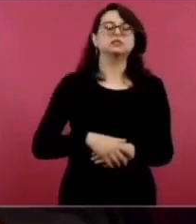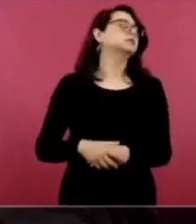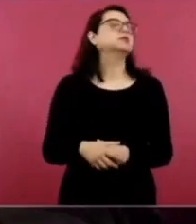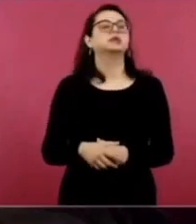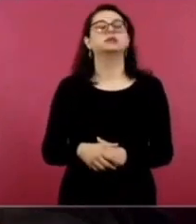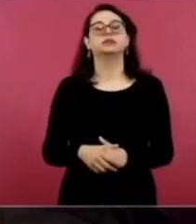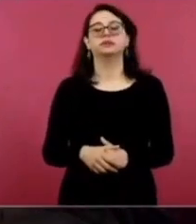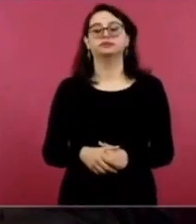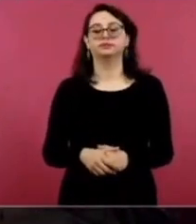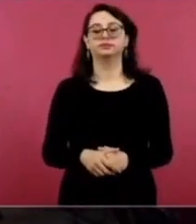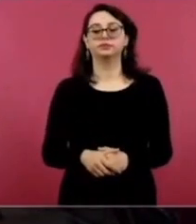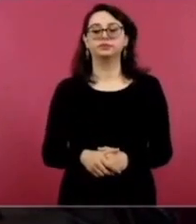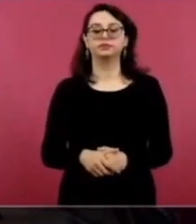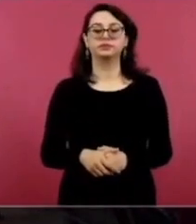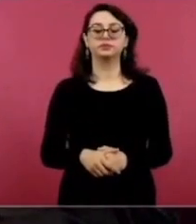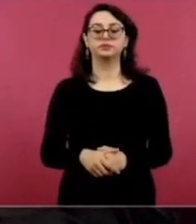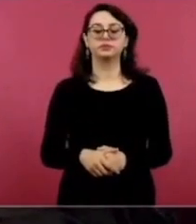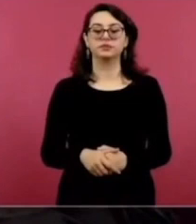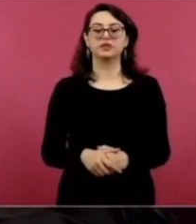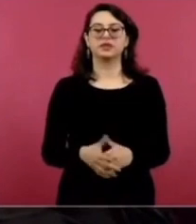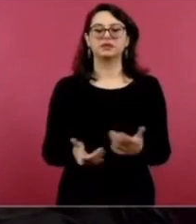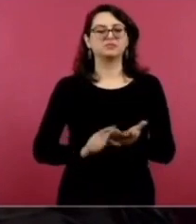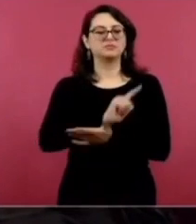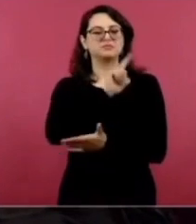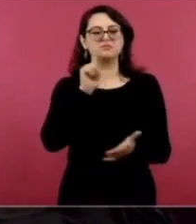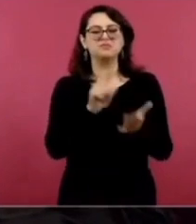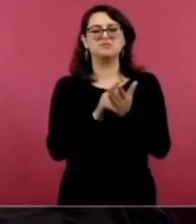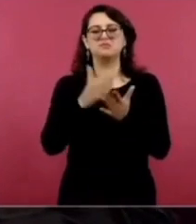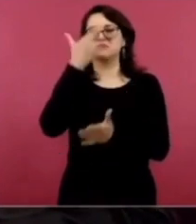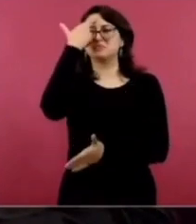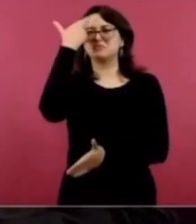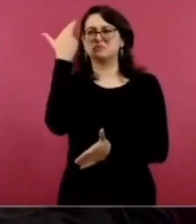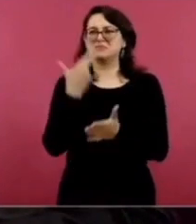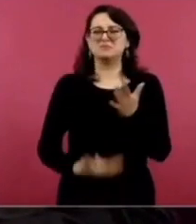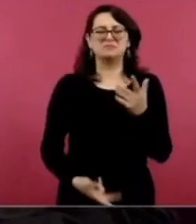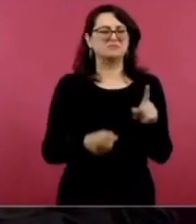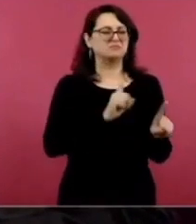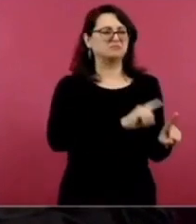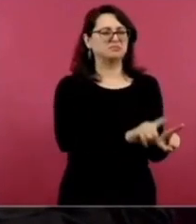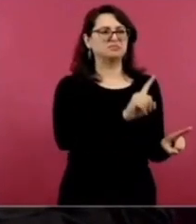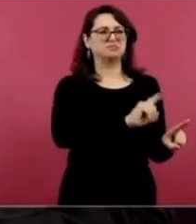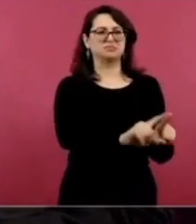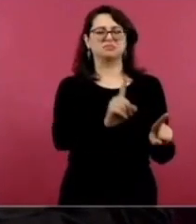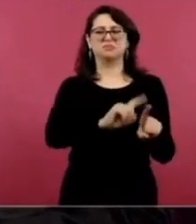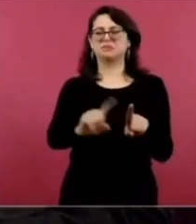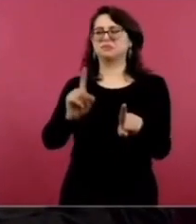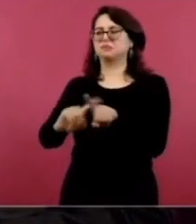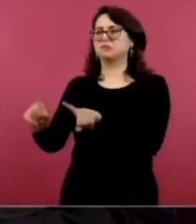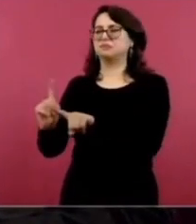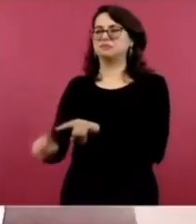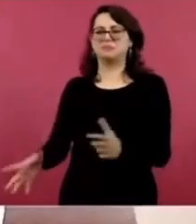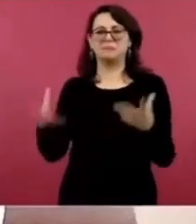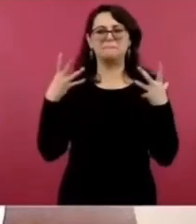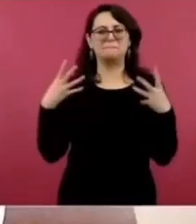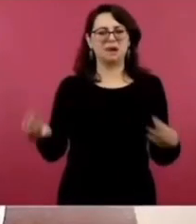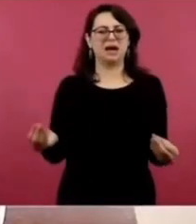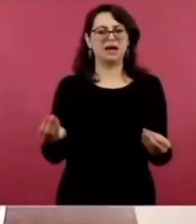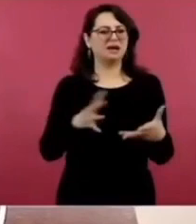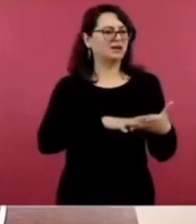habían muchos delitos, se cometían muchos delitos en la ciudad.